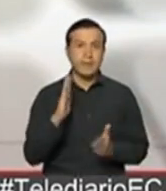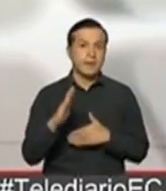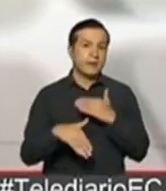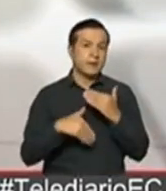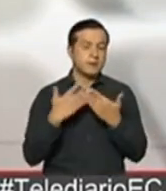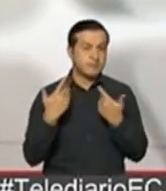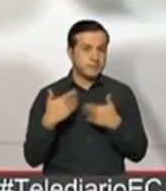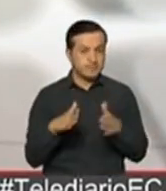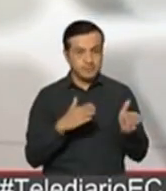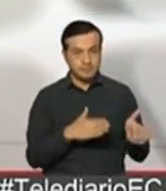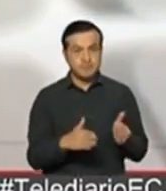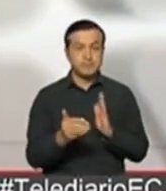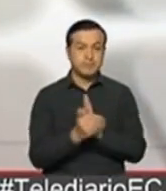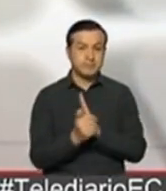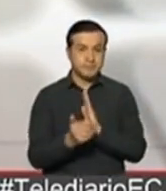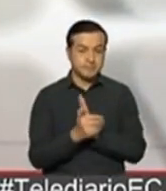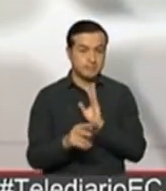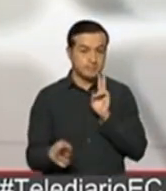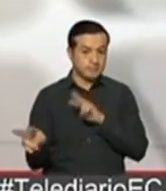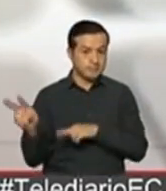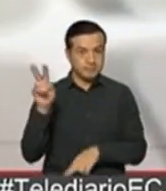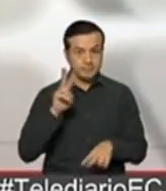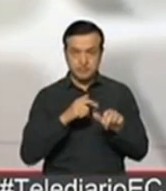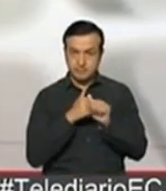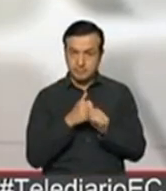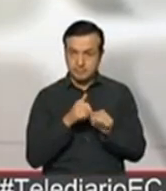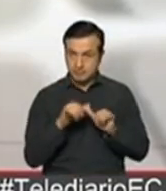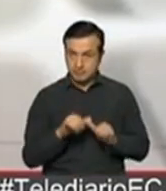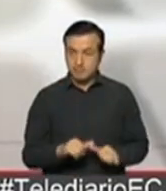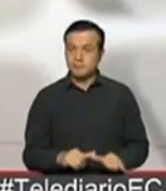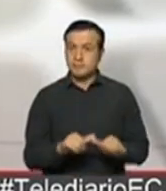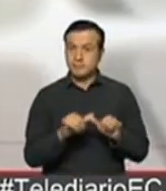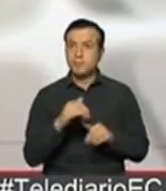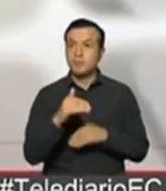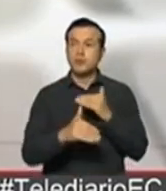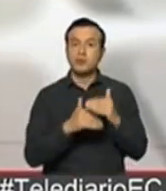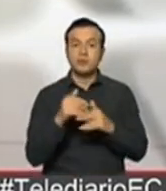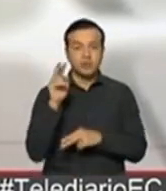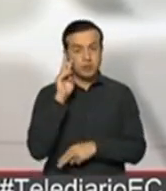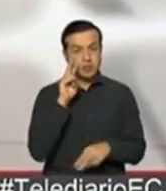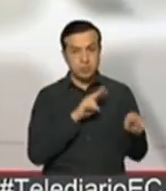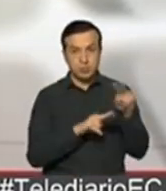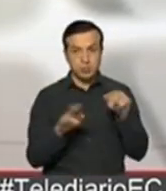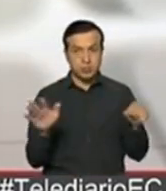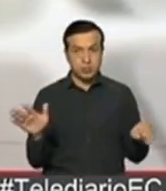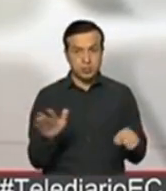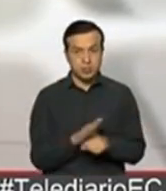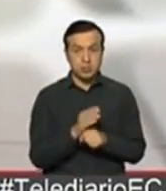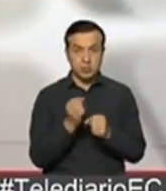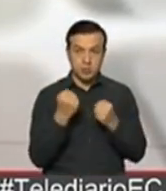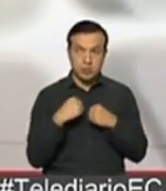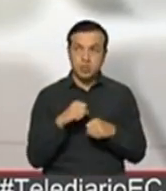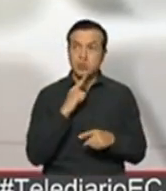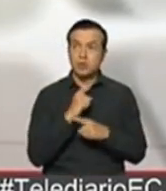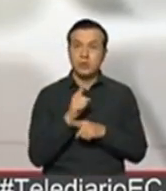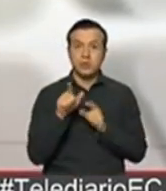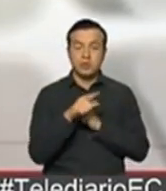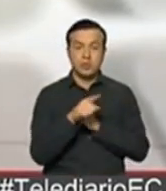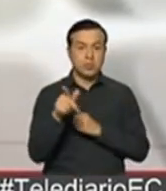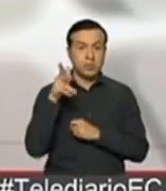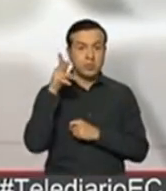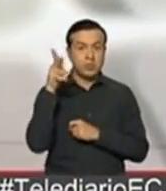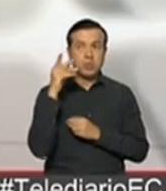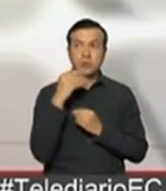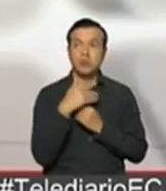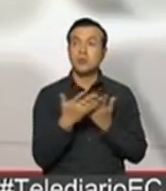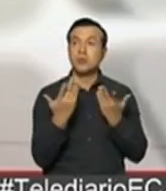su capacitación y actualización permanente procesos de evaluación integral del desempeño del profesor es